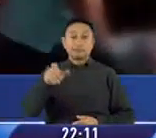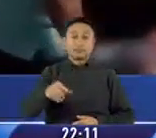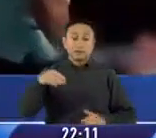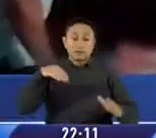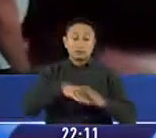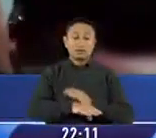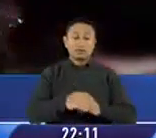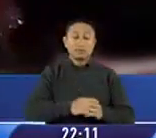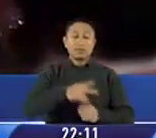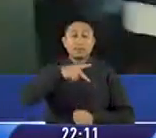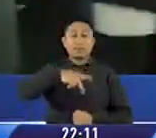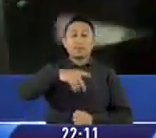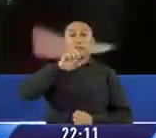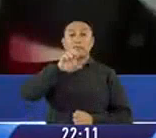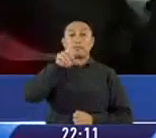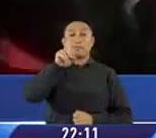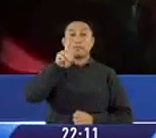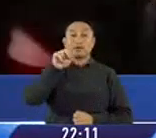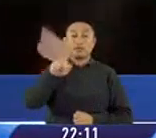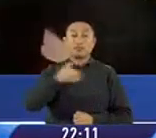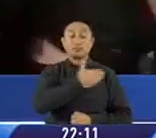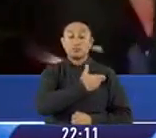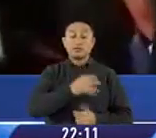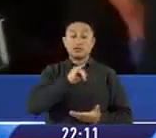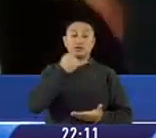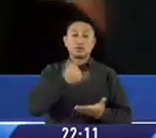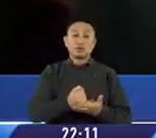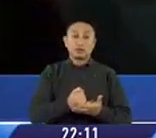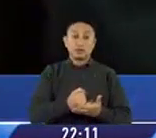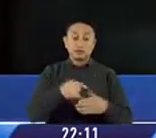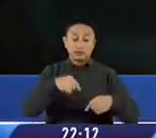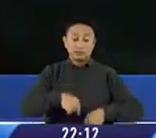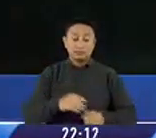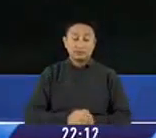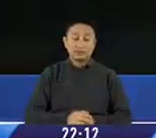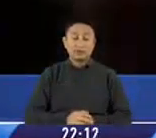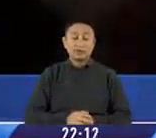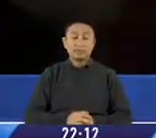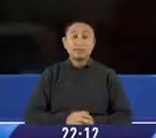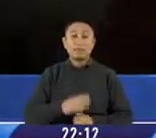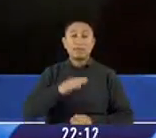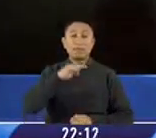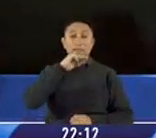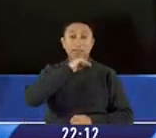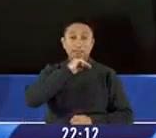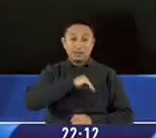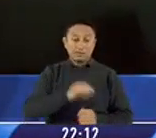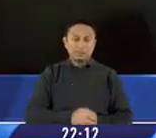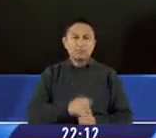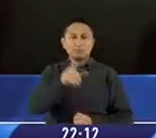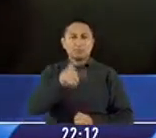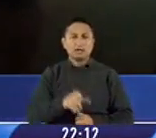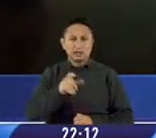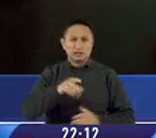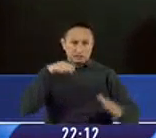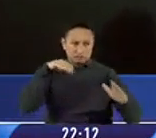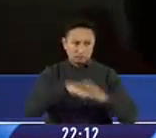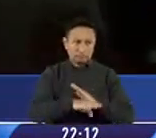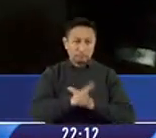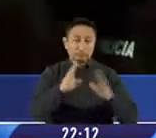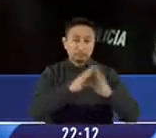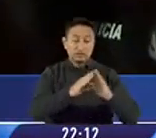Pedro Soledispa Castillo, presidente de la Junta Parroquial de Salango del Cantón Puerto López en la provincia de Manabí. Hombres armados ingresaron a su vivienda